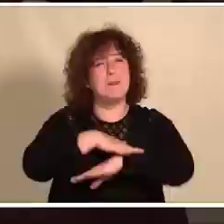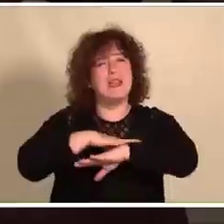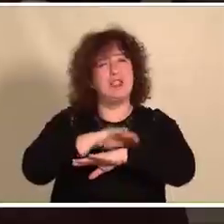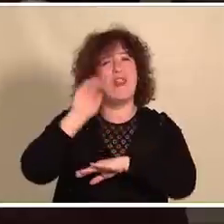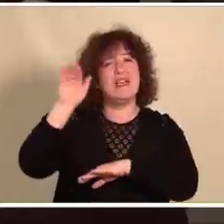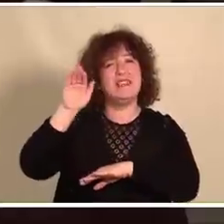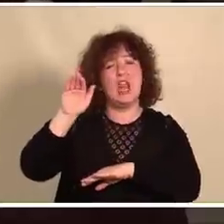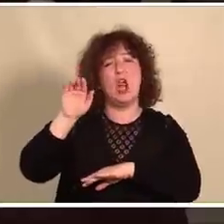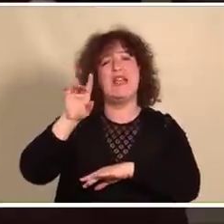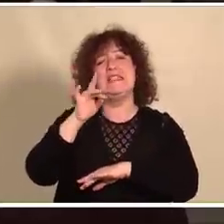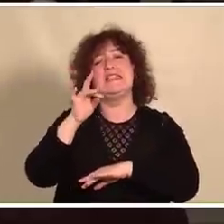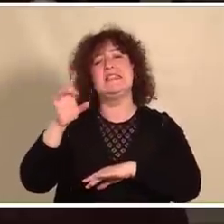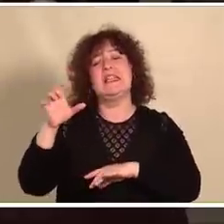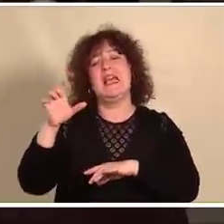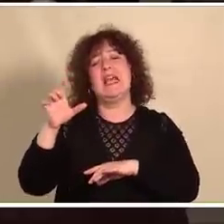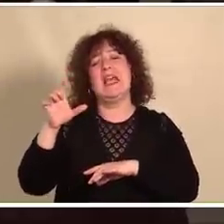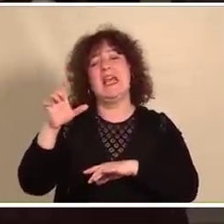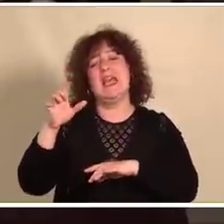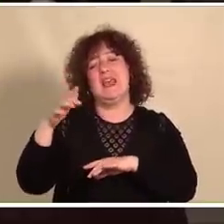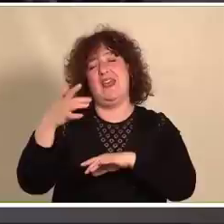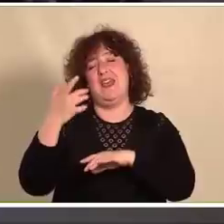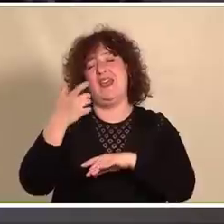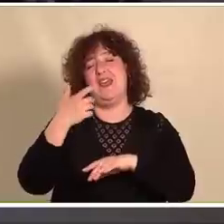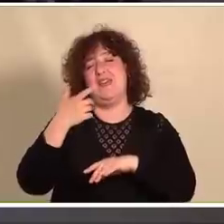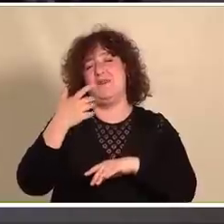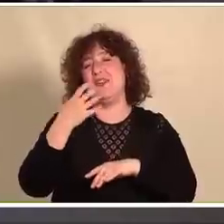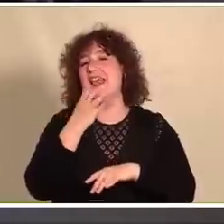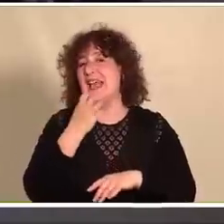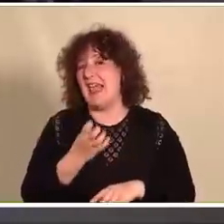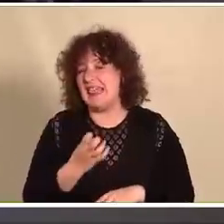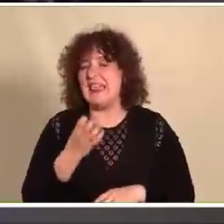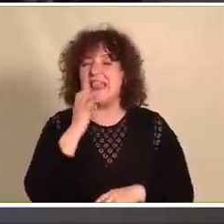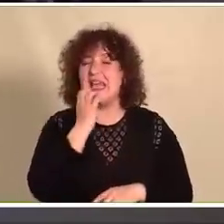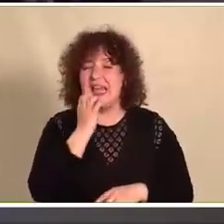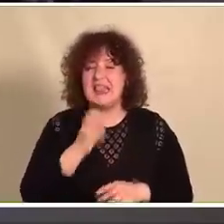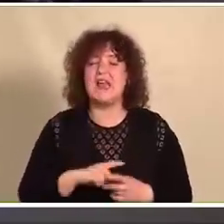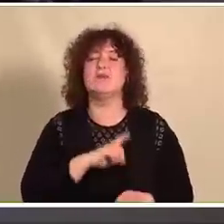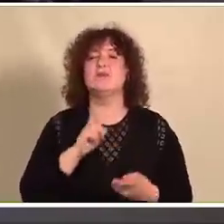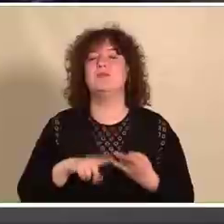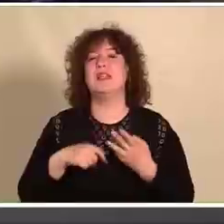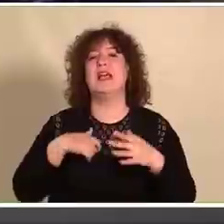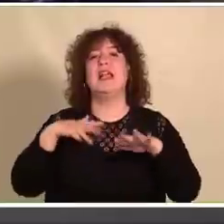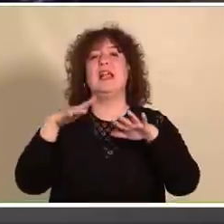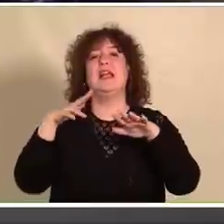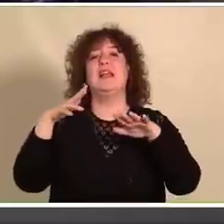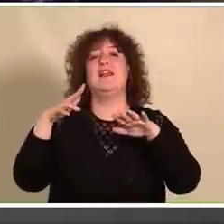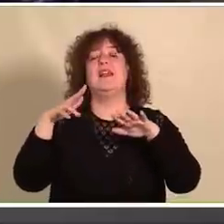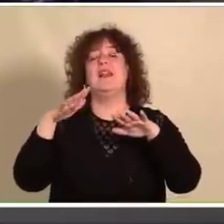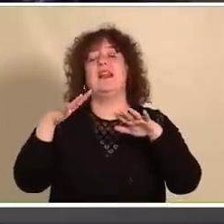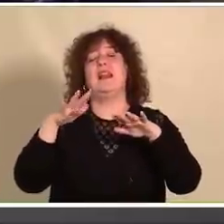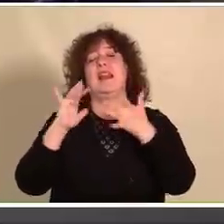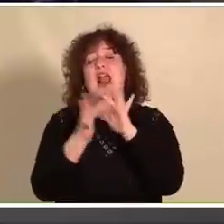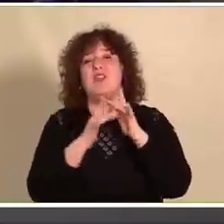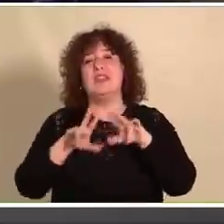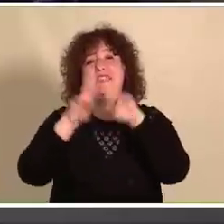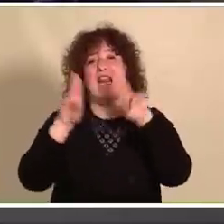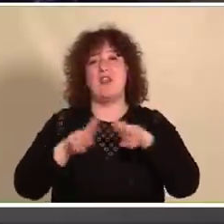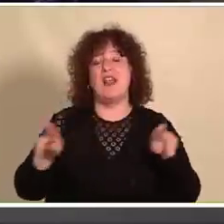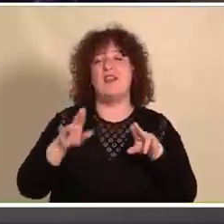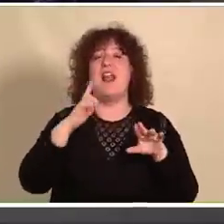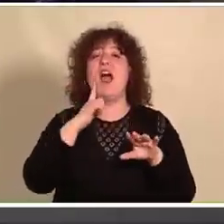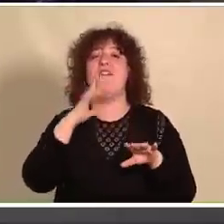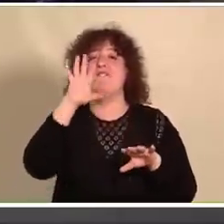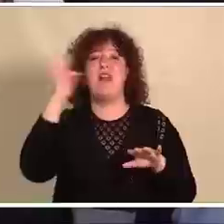exteriores de Grecia Christian Rodríguez responsable de relaciones internacionales de la fan Samsung tenga